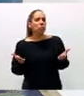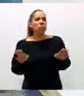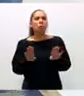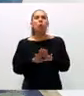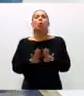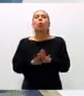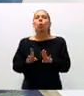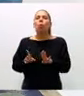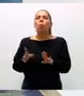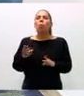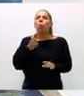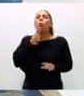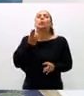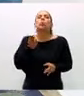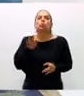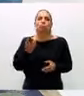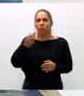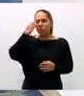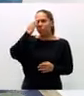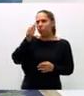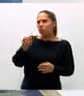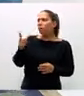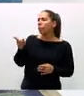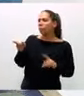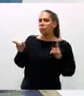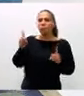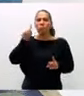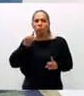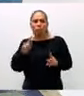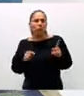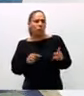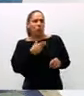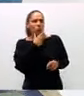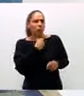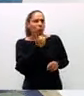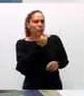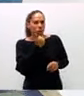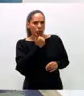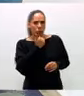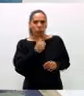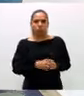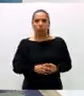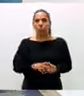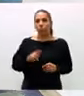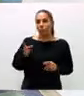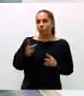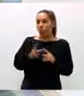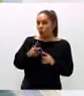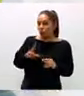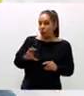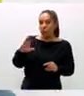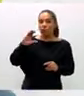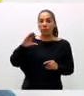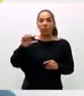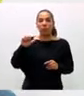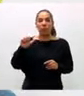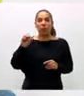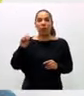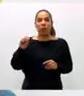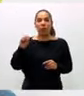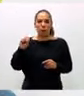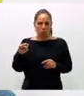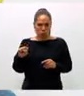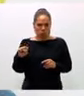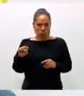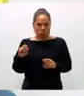elemento que vemos aquí en esta parte del conflicto latente es el caos. El caos, que puede haber